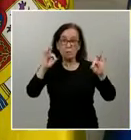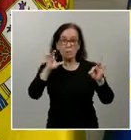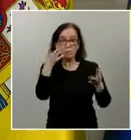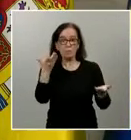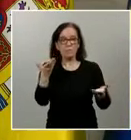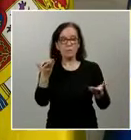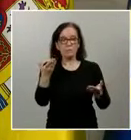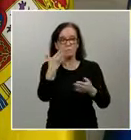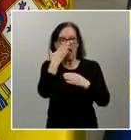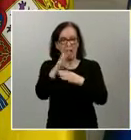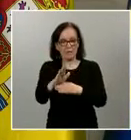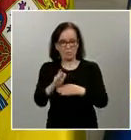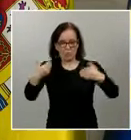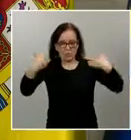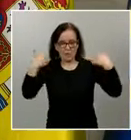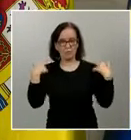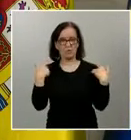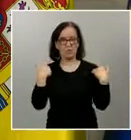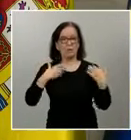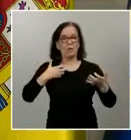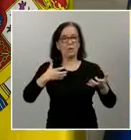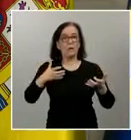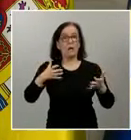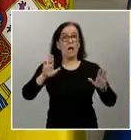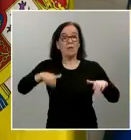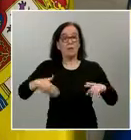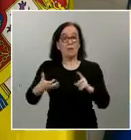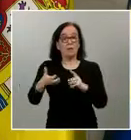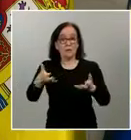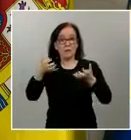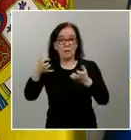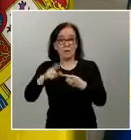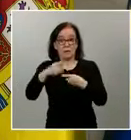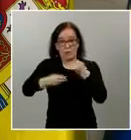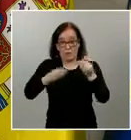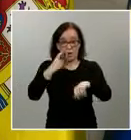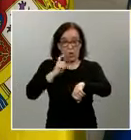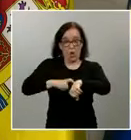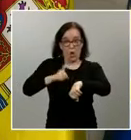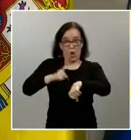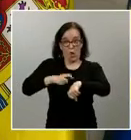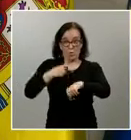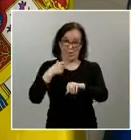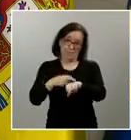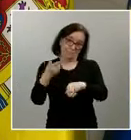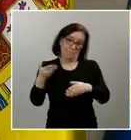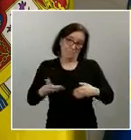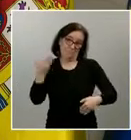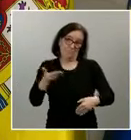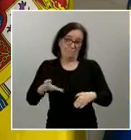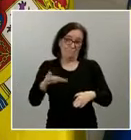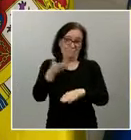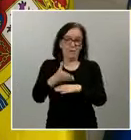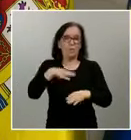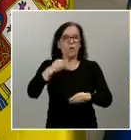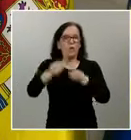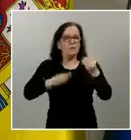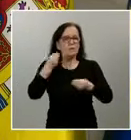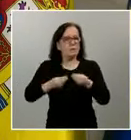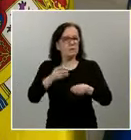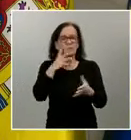responsable se consigue que estas operaciones, estas horas punta, puedan realizarse con la máxima normalidad